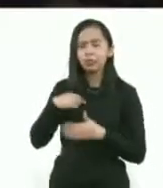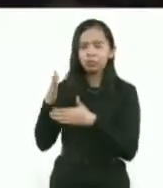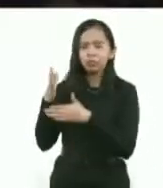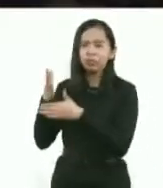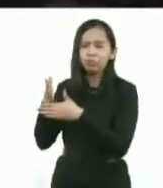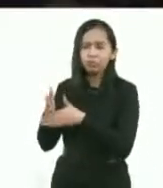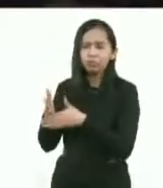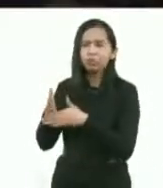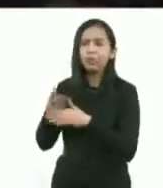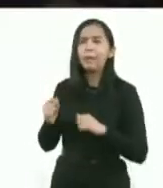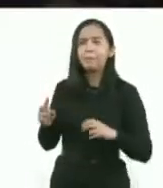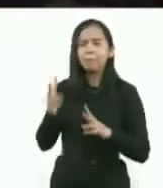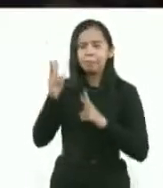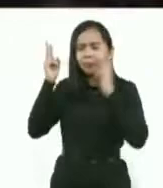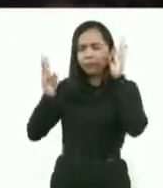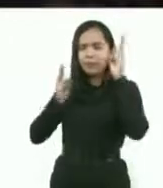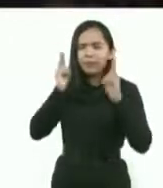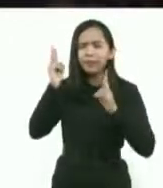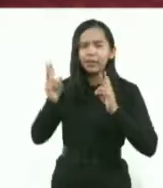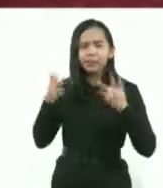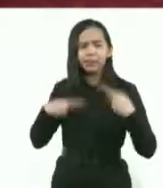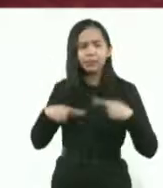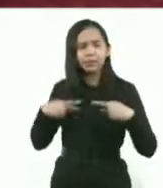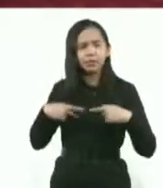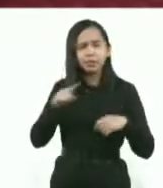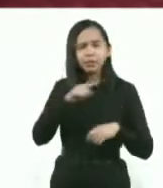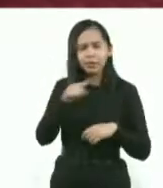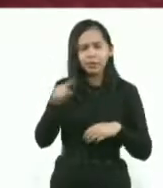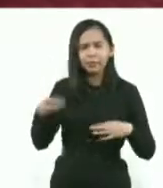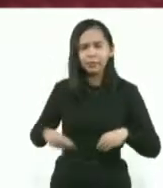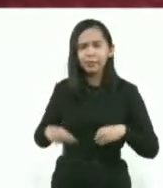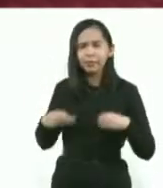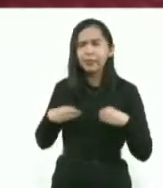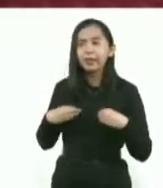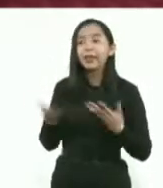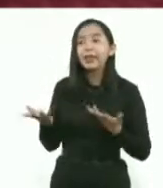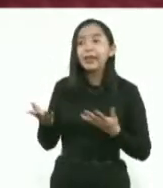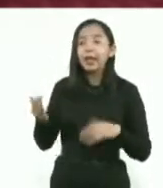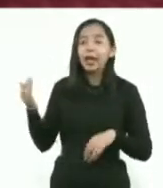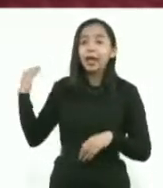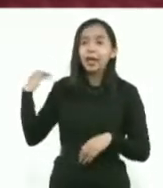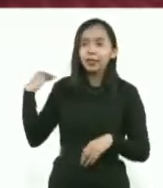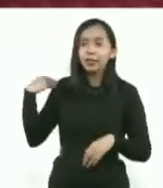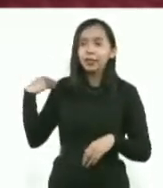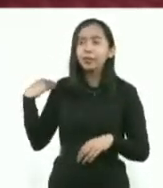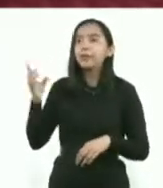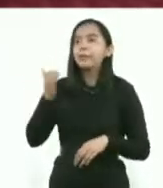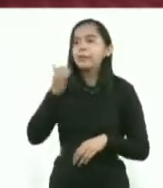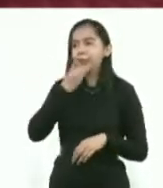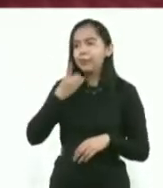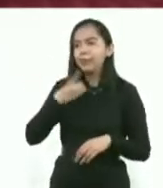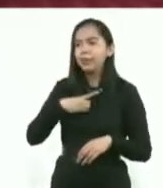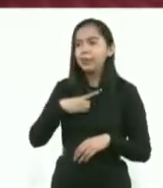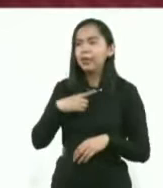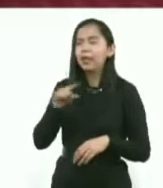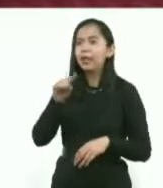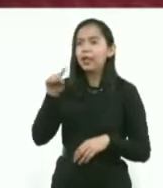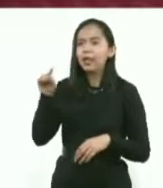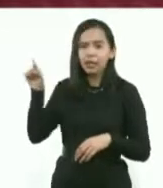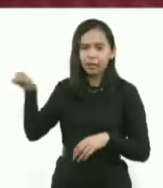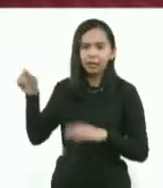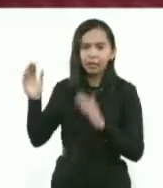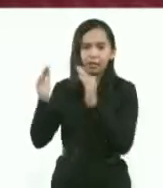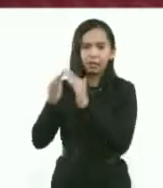los vecinos, vecinas, a los habitantes. Ahí me comentaron de un inmueble que ellos lo tenían